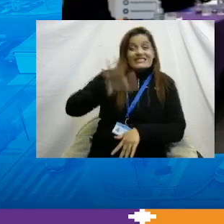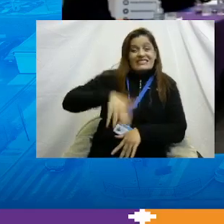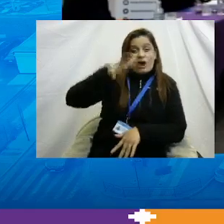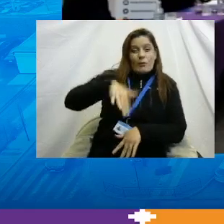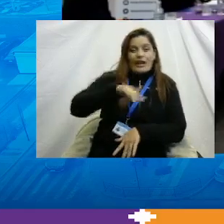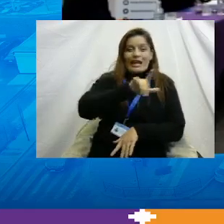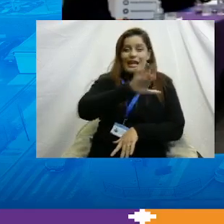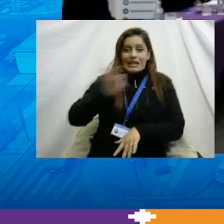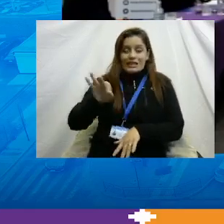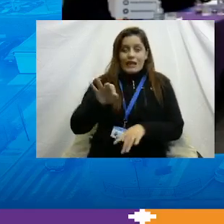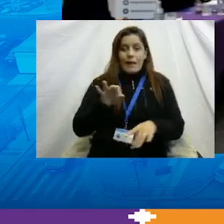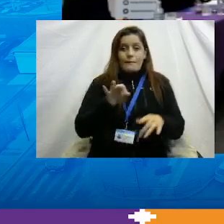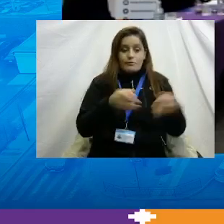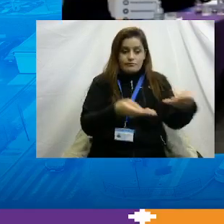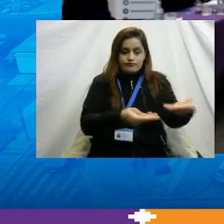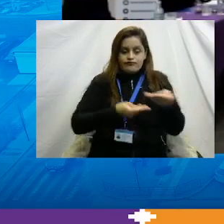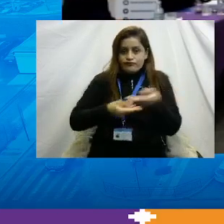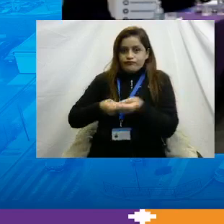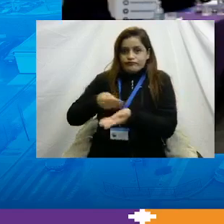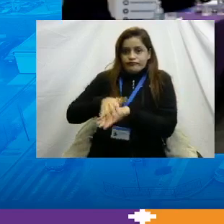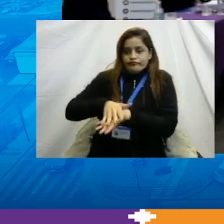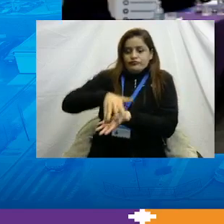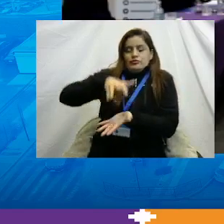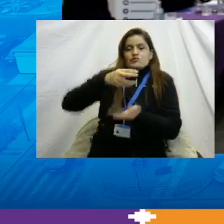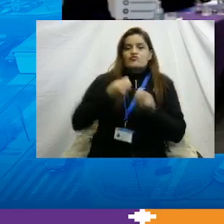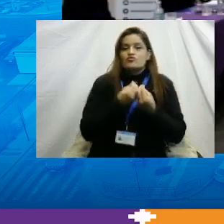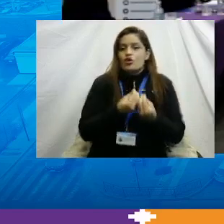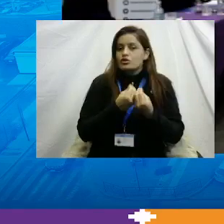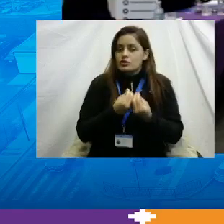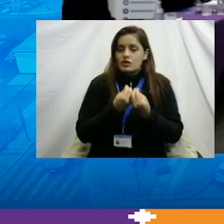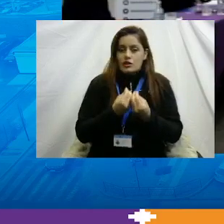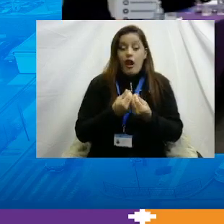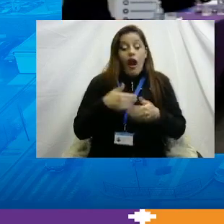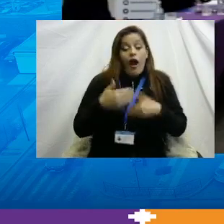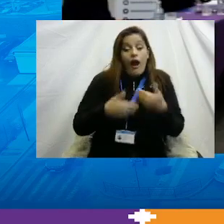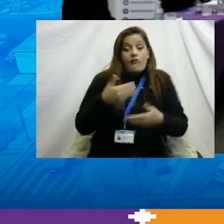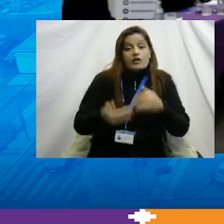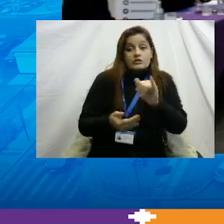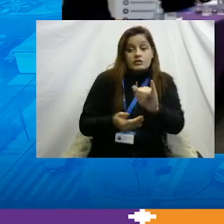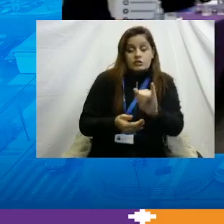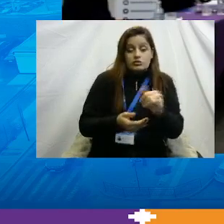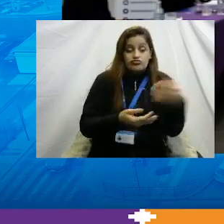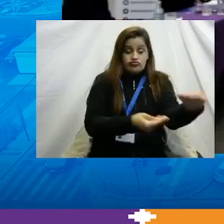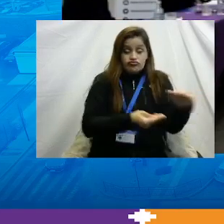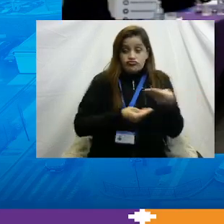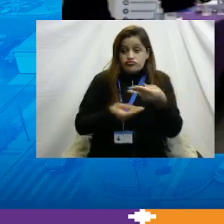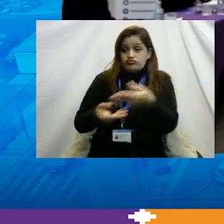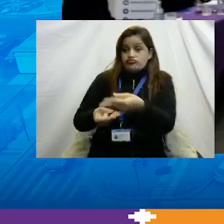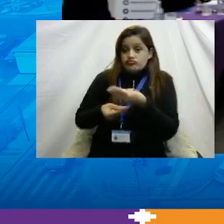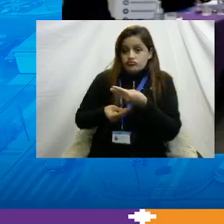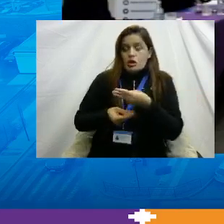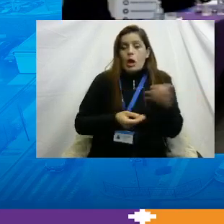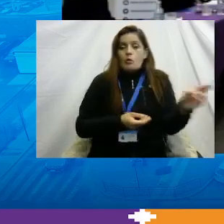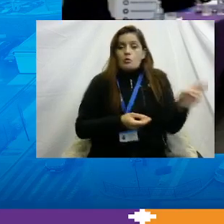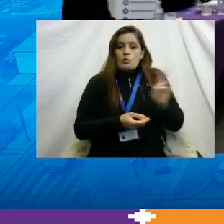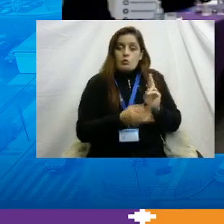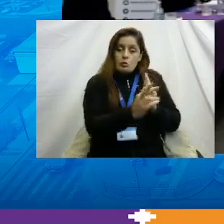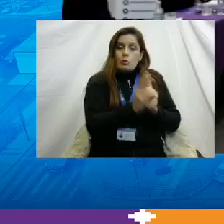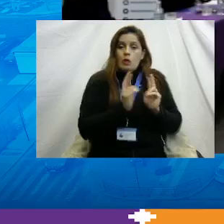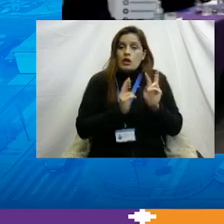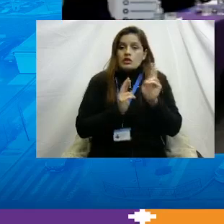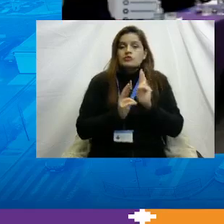postulaciones que llegaron. Hemos avanzado, no han llegado algunas solicitudes que hemos estado dando respuesta, hemos